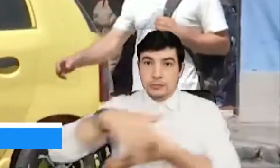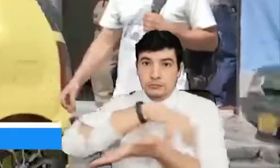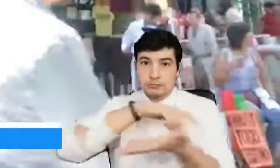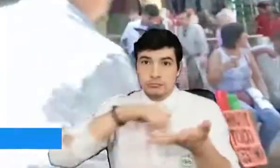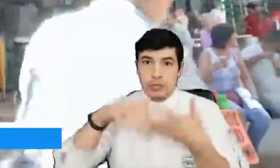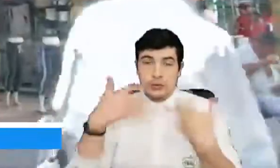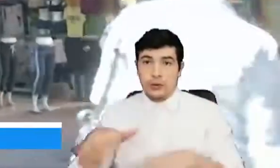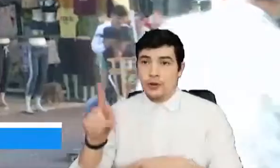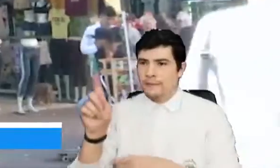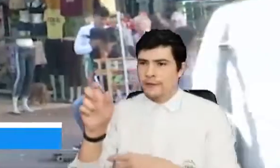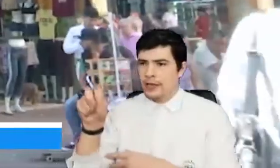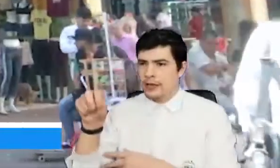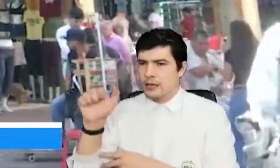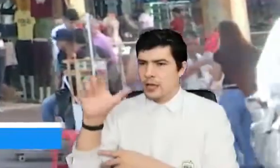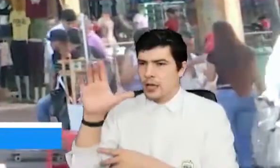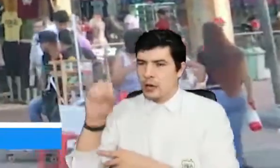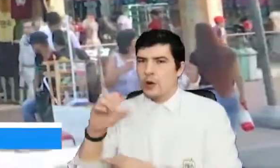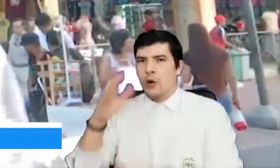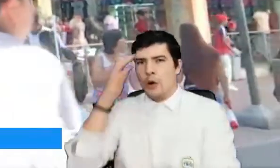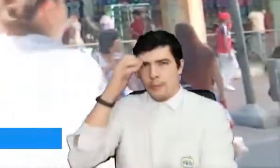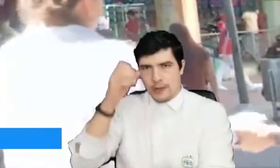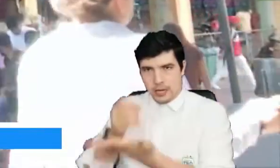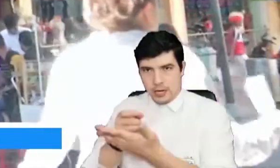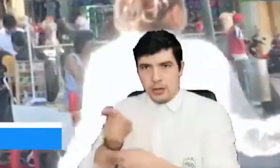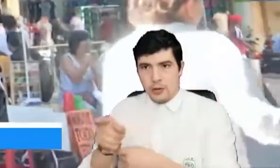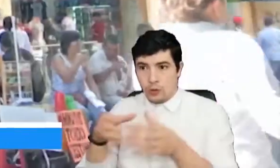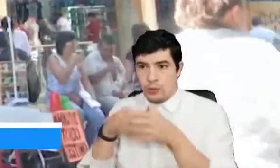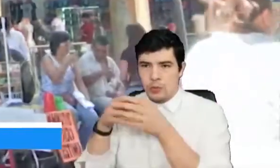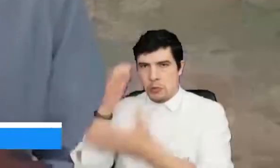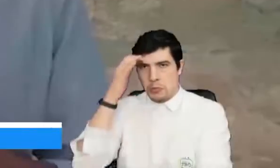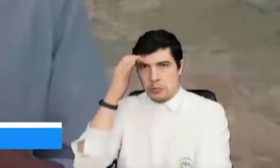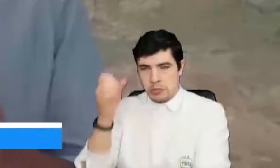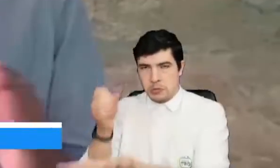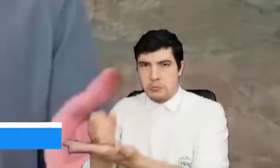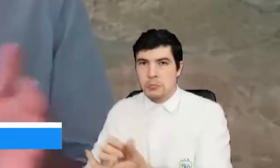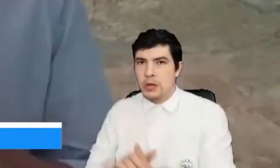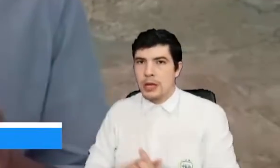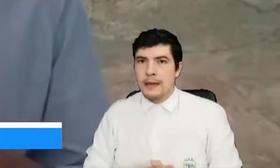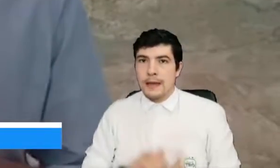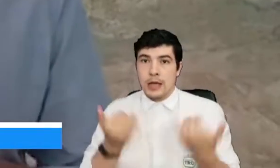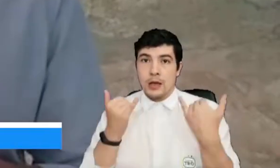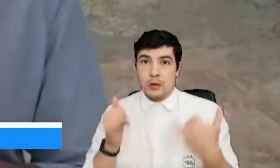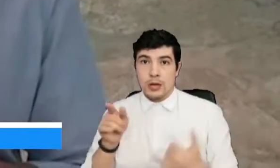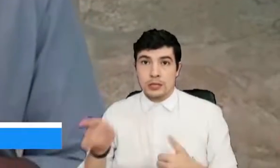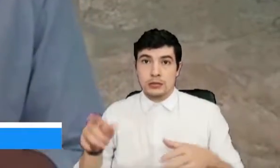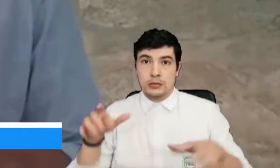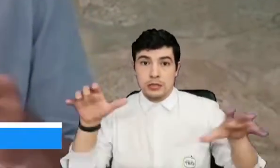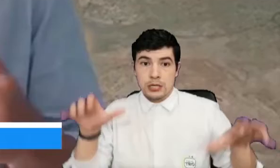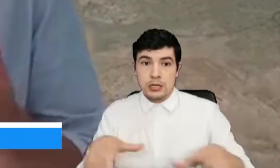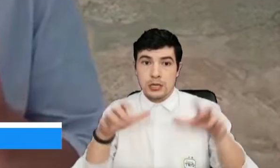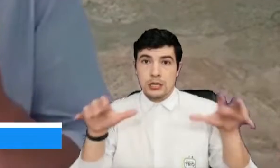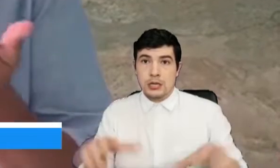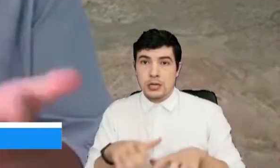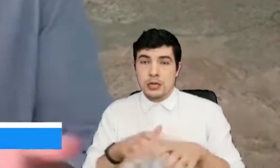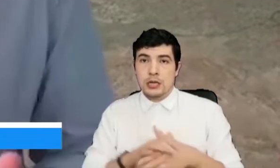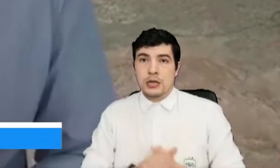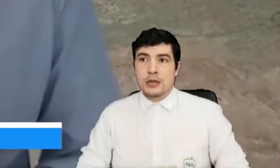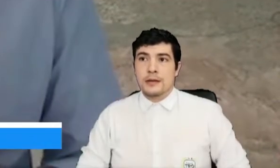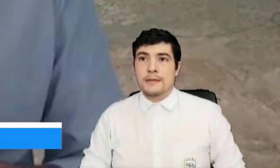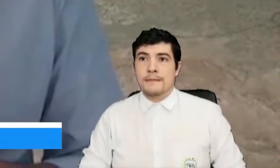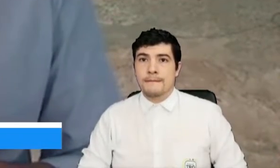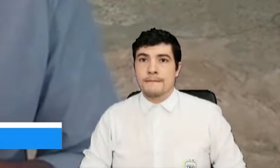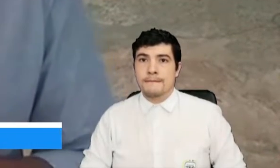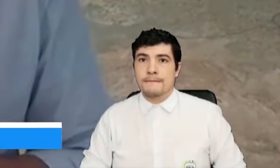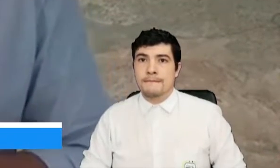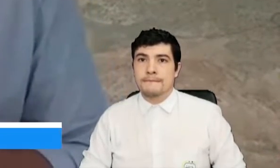como gremio frente a estos anuncios. Efectivamente, pues esta medida no va muy acorde con la imposibilidad de